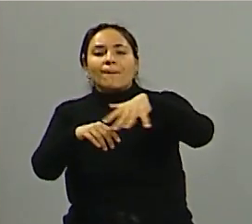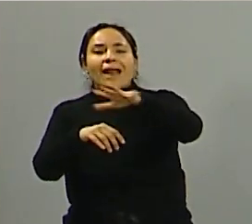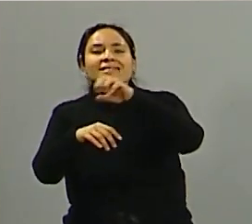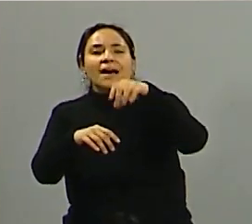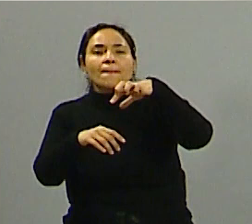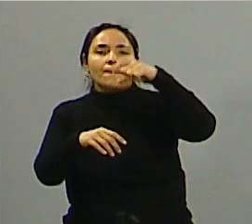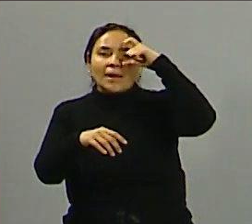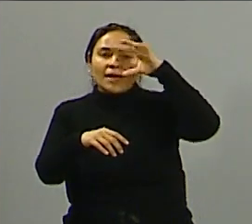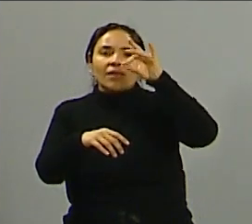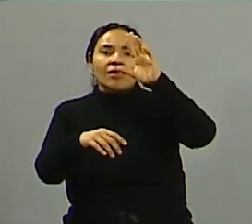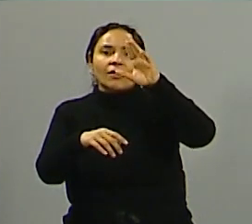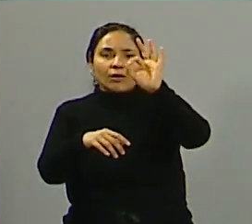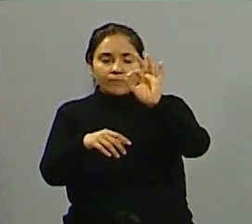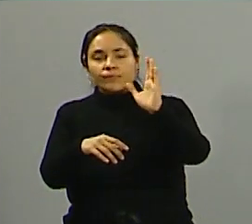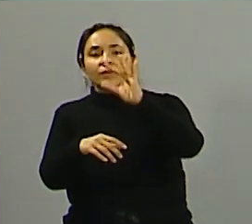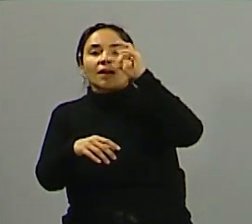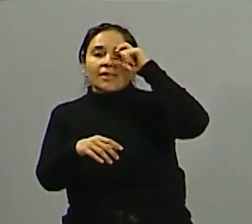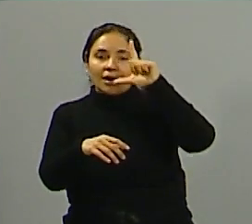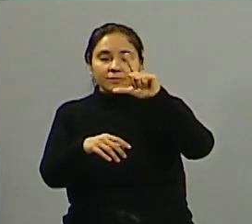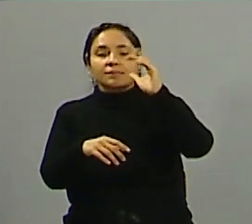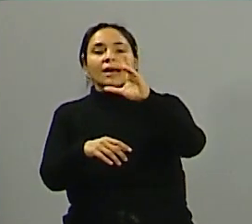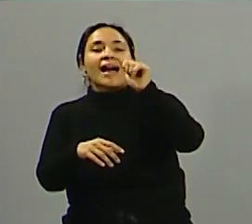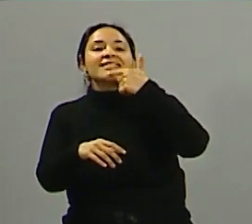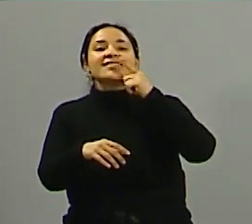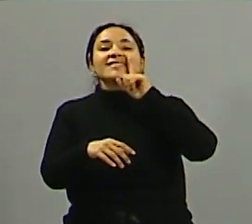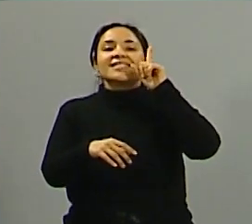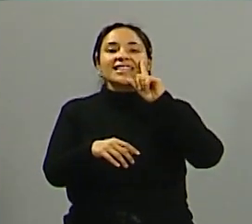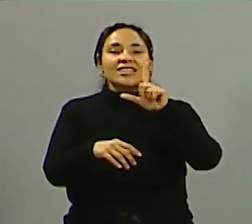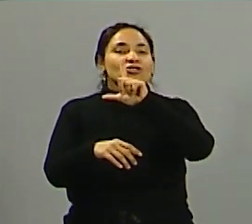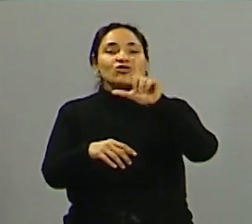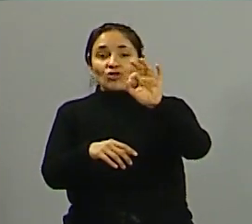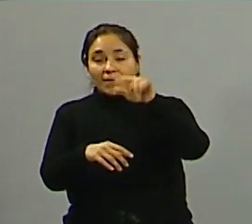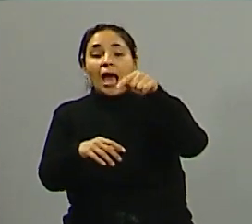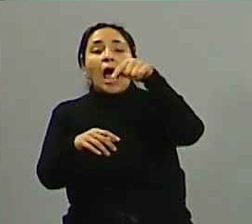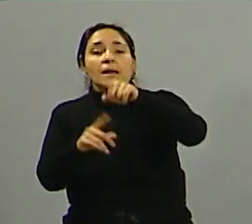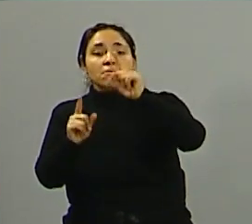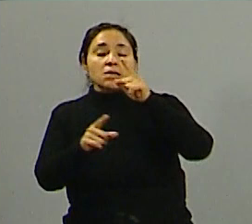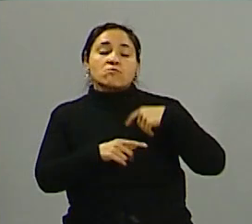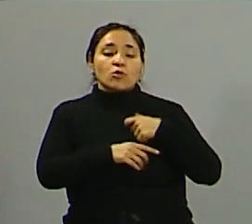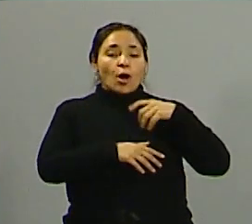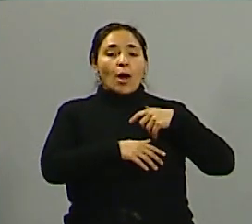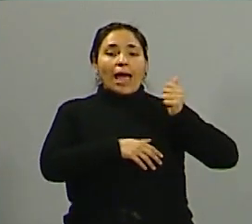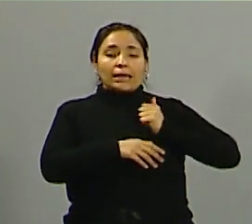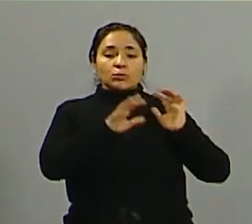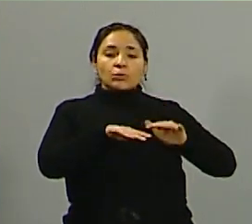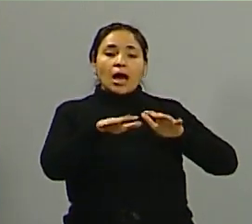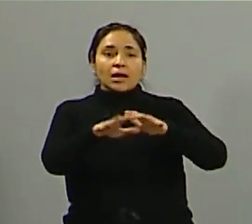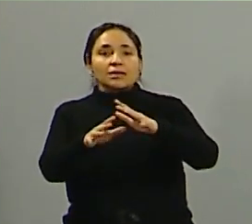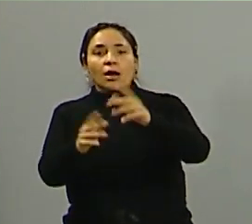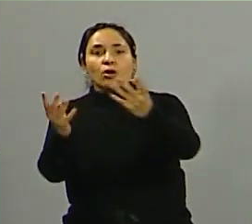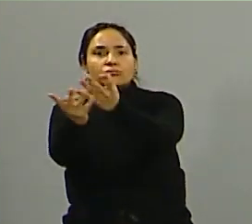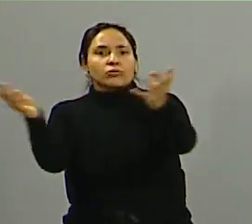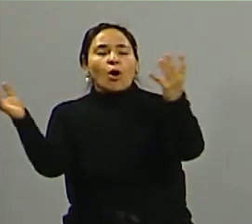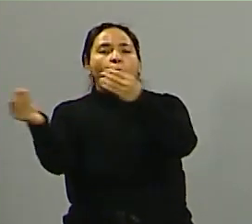orgullosos de los que van marchando, ¿no? Y eso también habla un poco de esa entrega del pueblo con él. Increíble, ¿no? Uno parece...